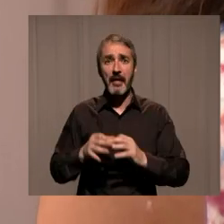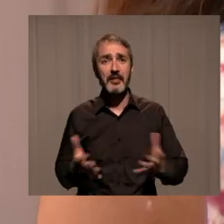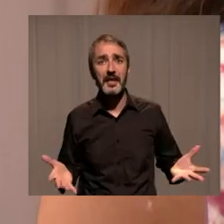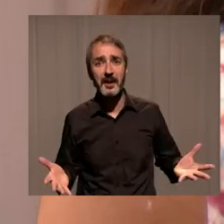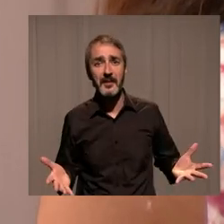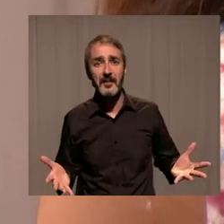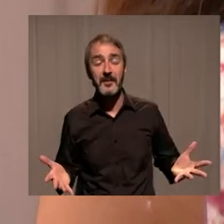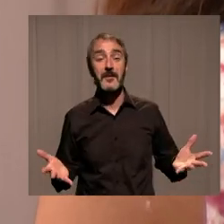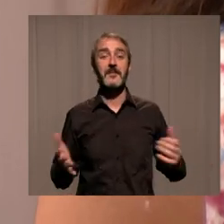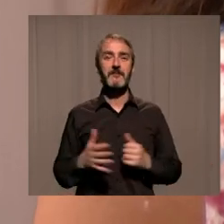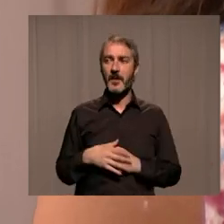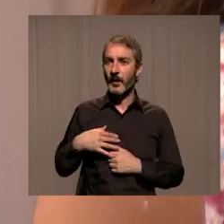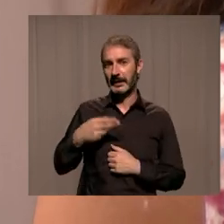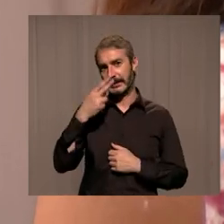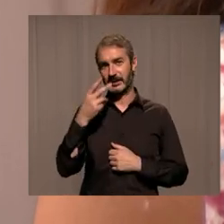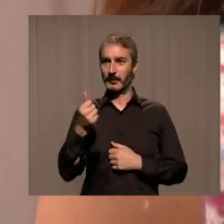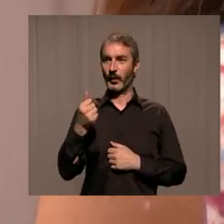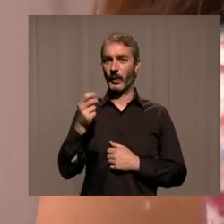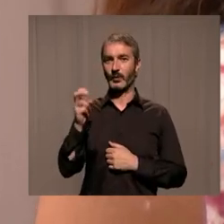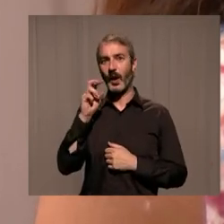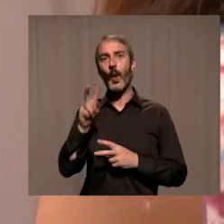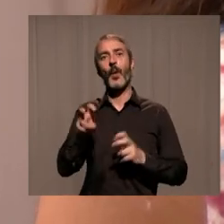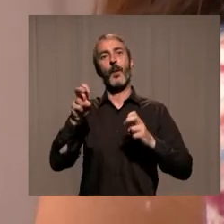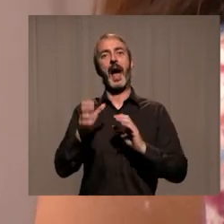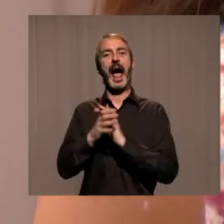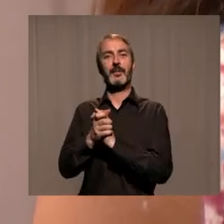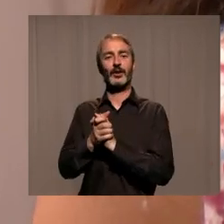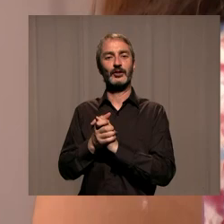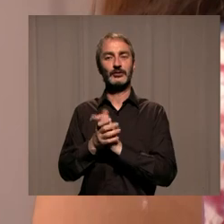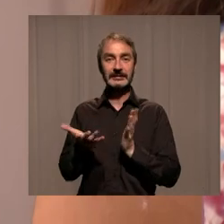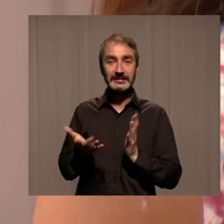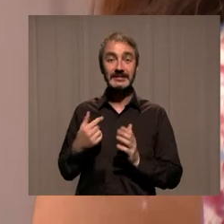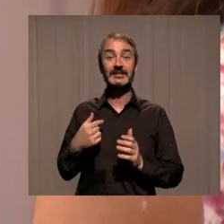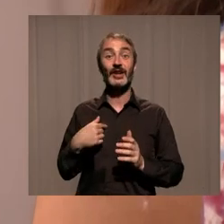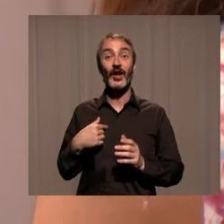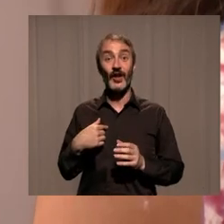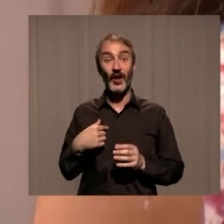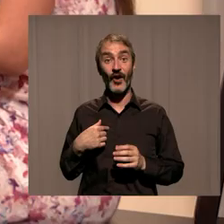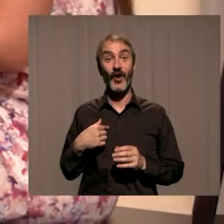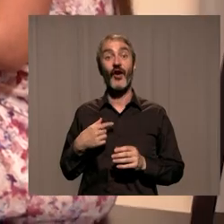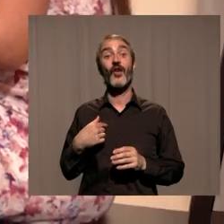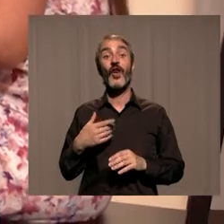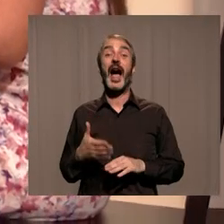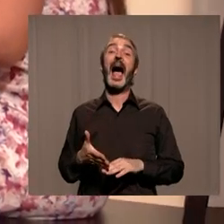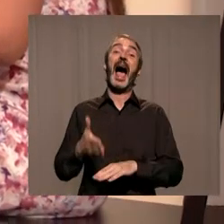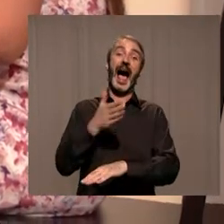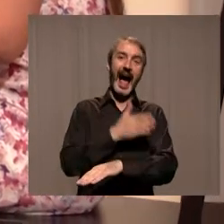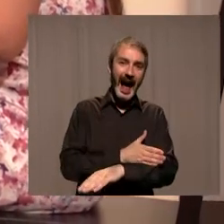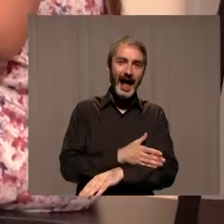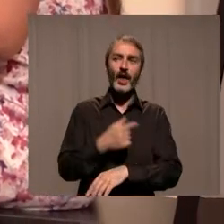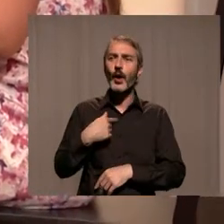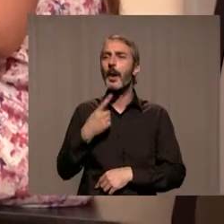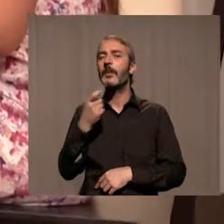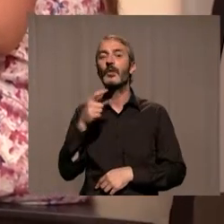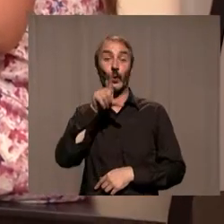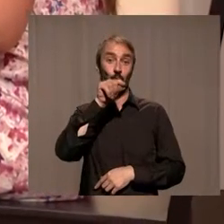y tuve mucho interés en conocer nuevos amigos. Entonces, antes de empezar mi máster, yo pregunté por